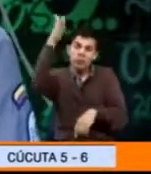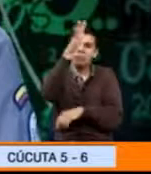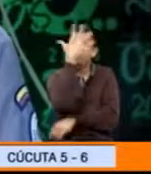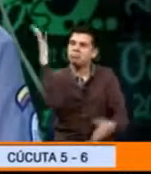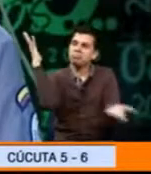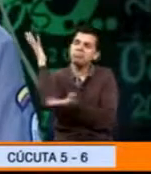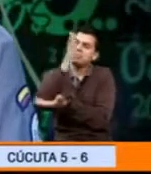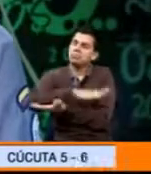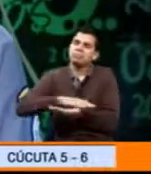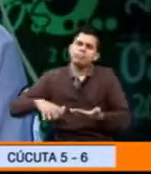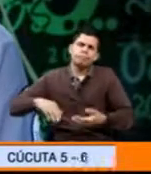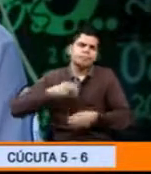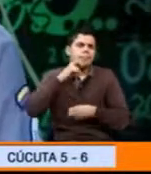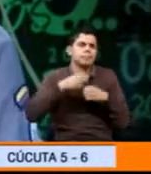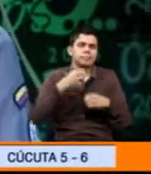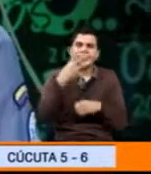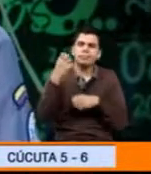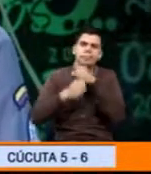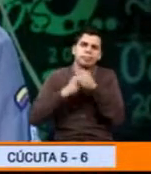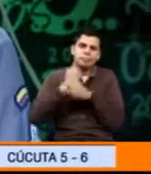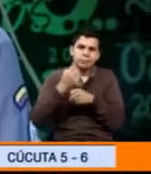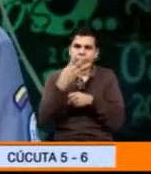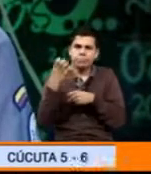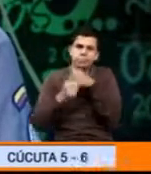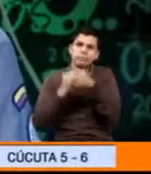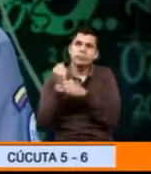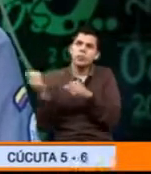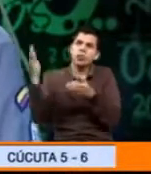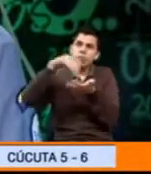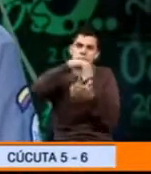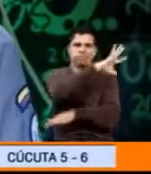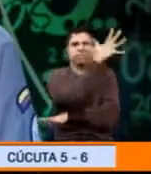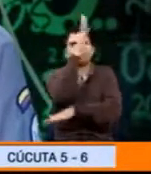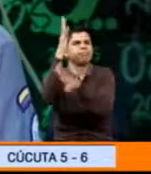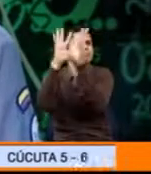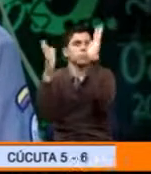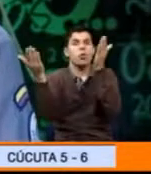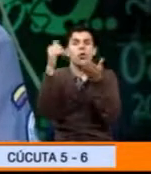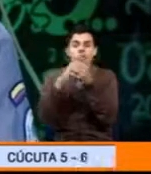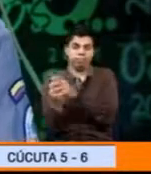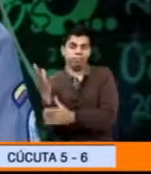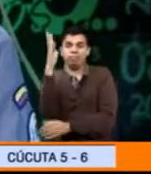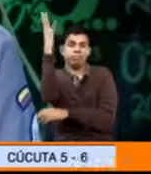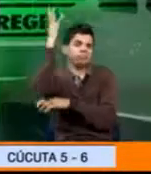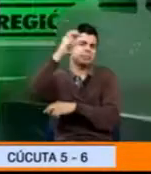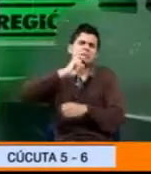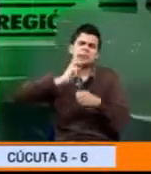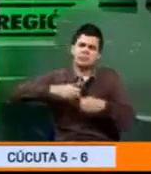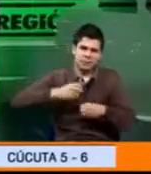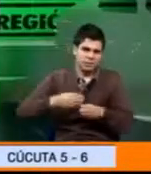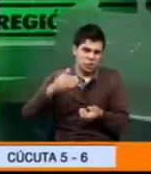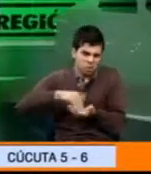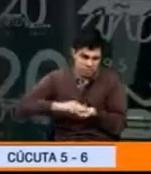nos tardaremos unos 300, 400 años en volver a recobrar el estado en que se encontraban inicialmente esas áreas.